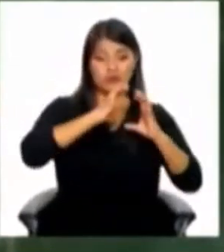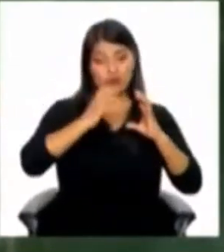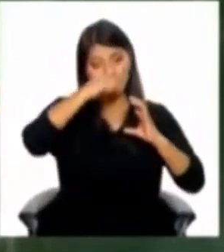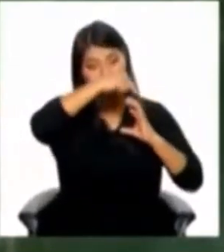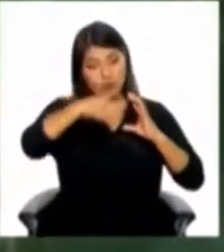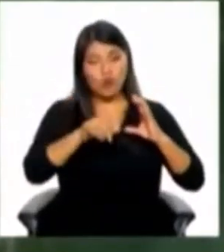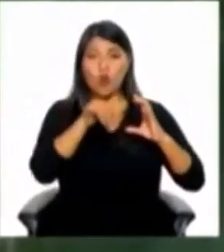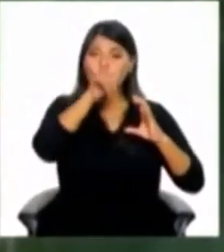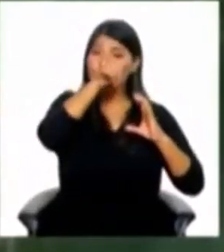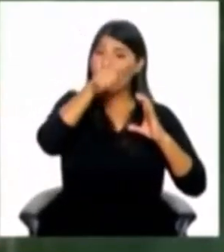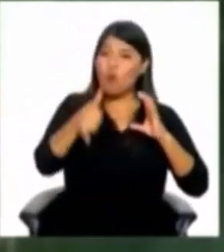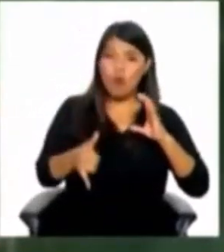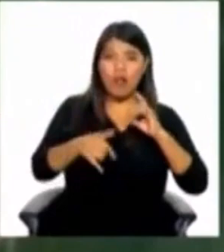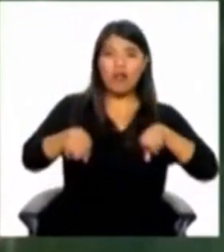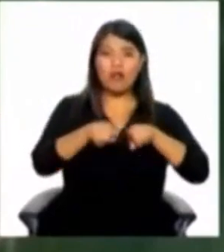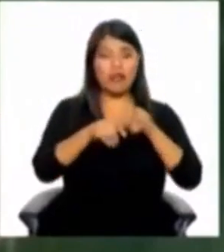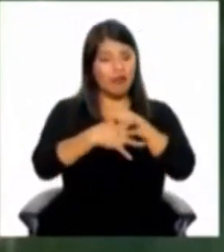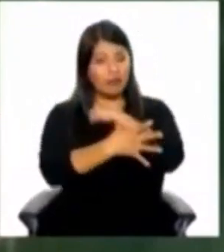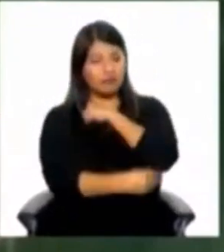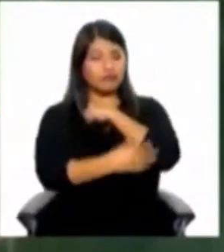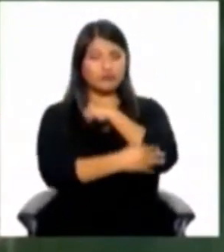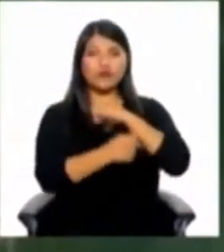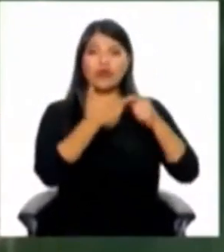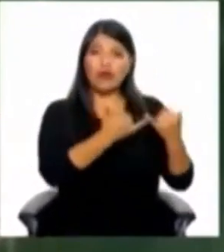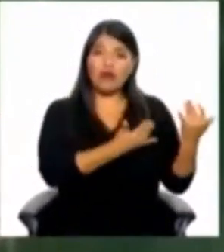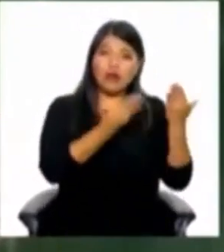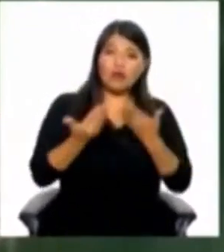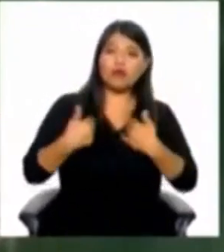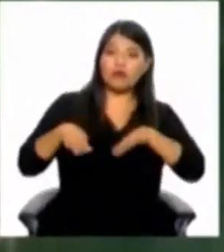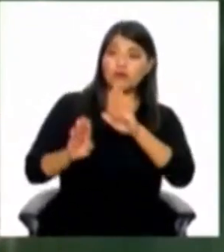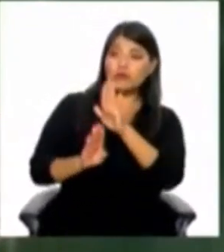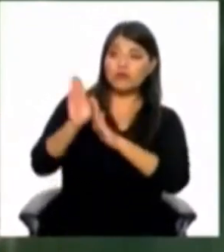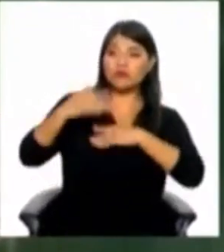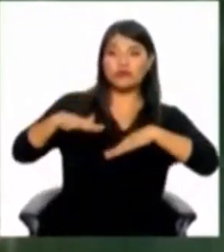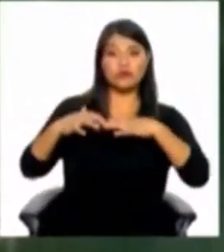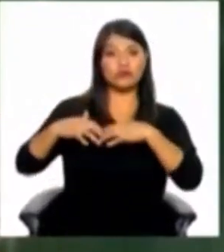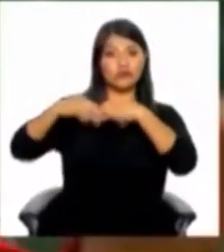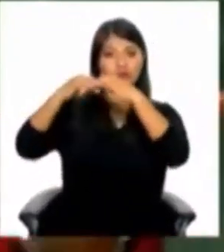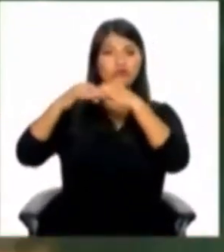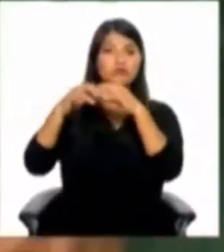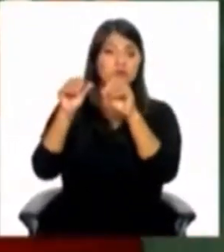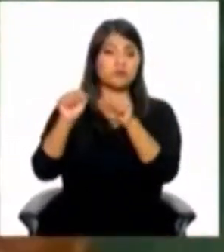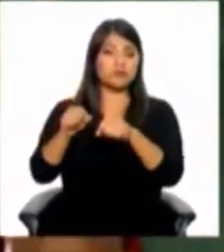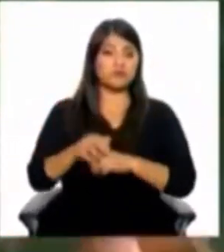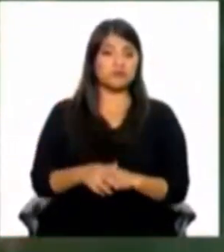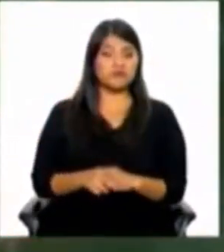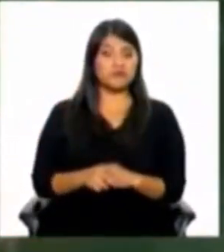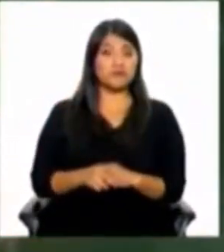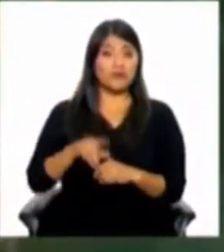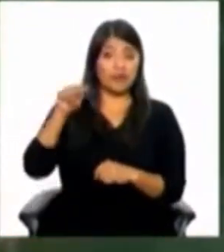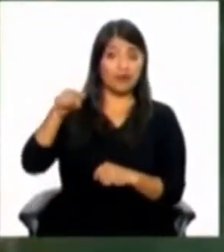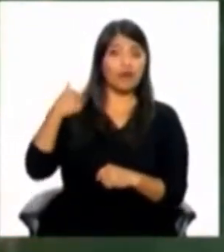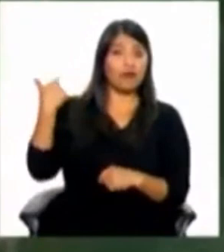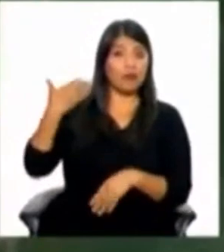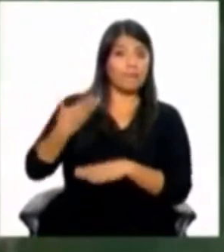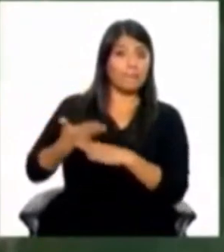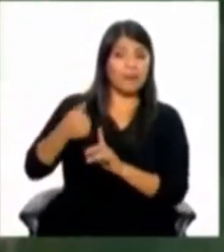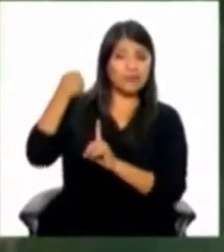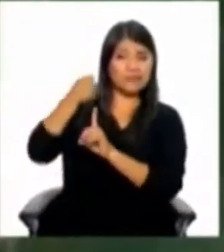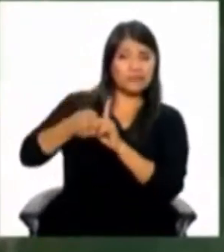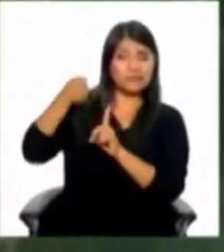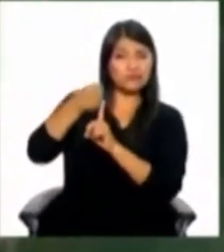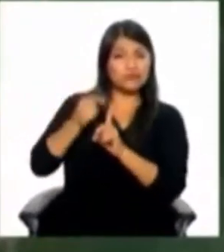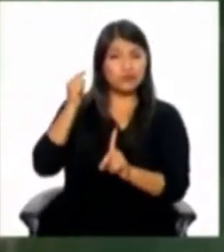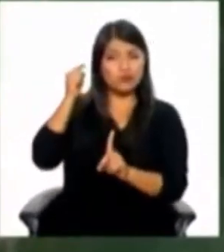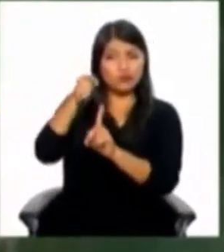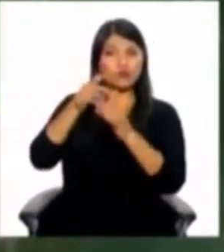y constituye un requisito indispensable para el desarrollo sostenible. Este es el principal objetivo de mi